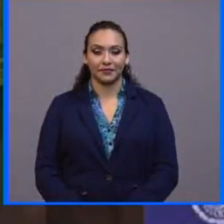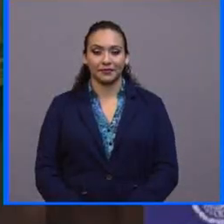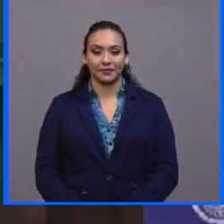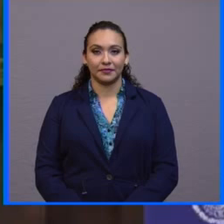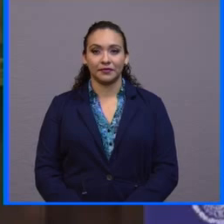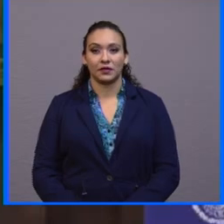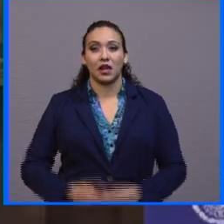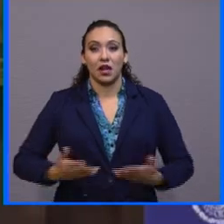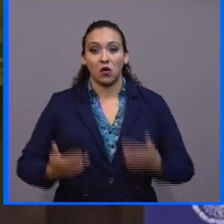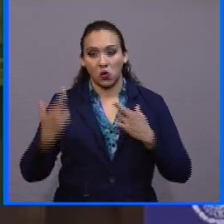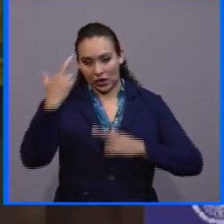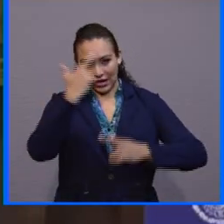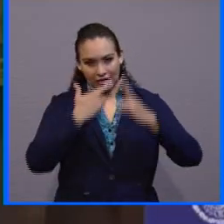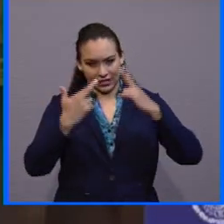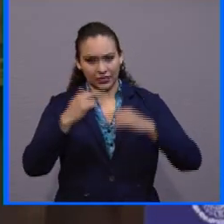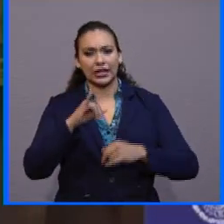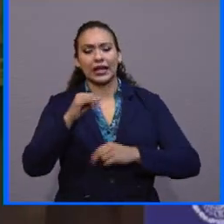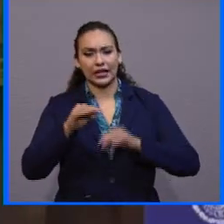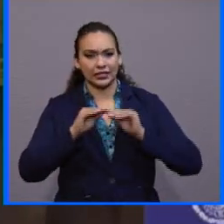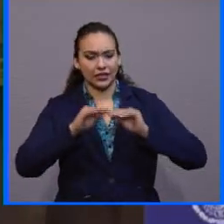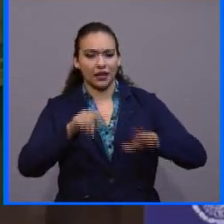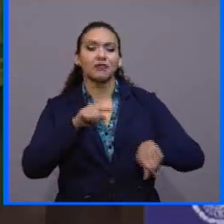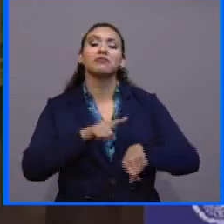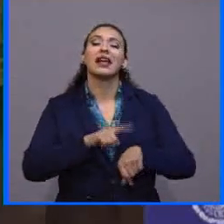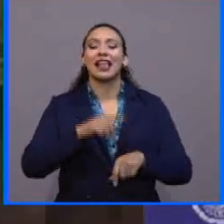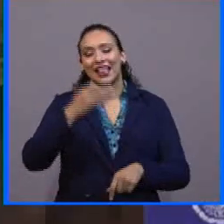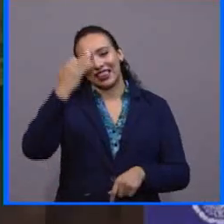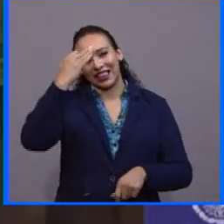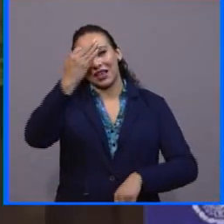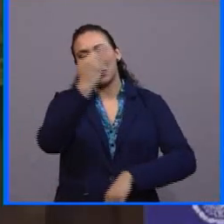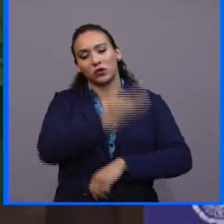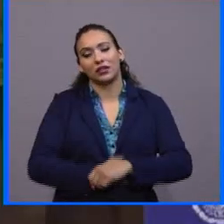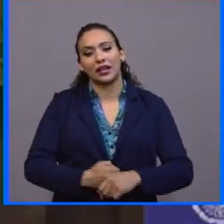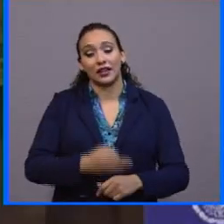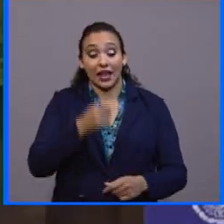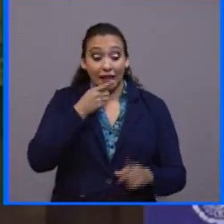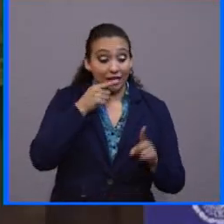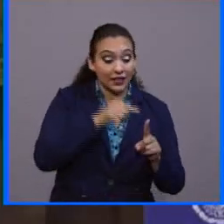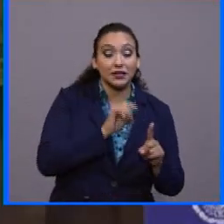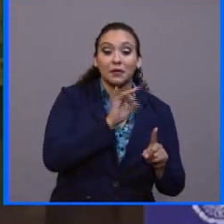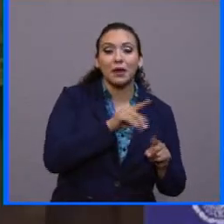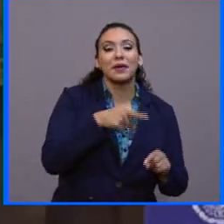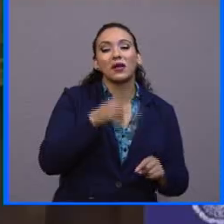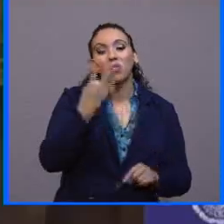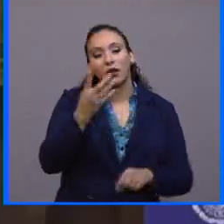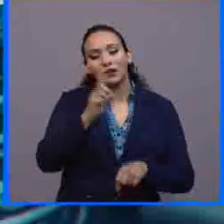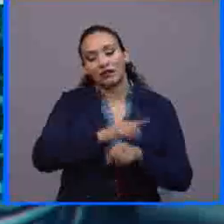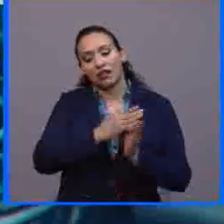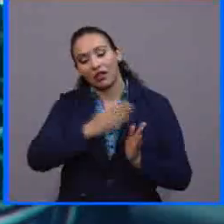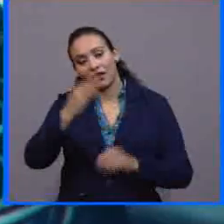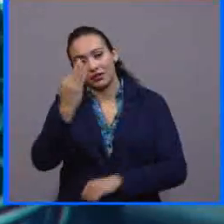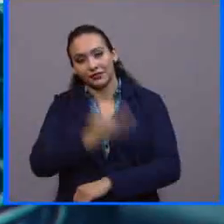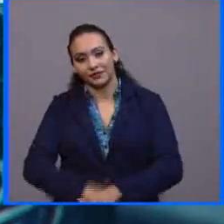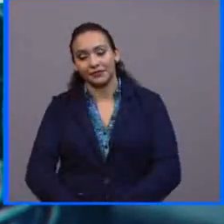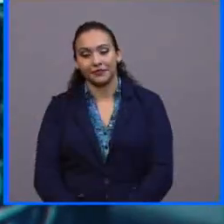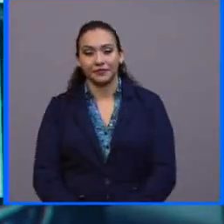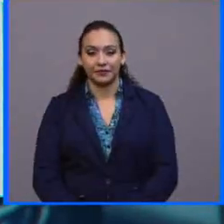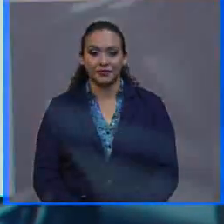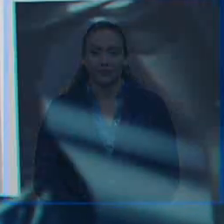Por lo que resulta evidente que fue promovida fuera del plazo de 4 días establecido en la ley de la materia.